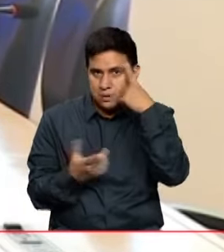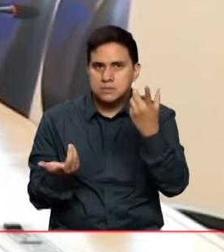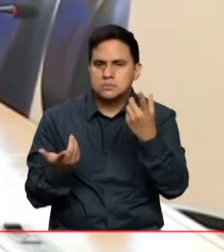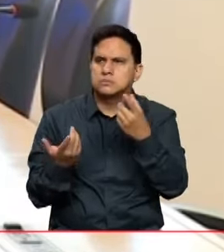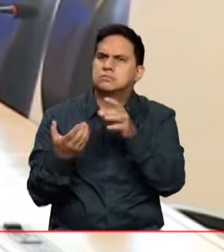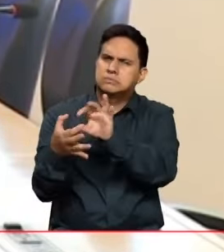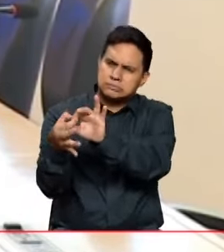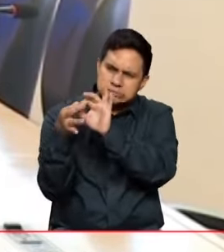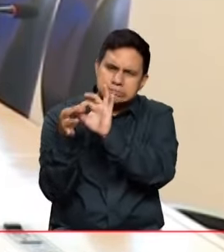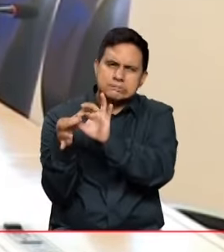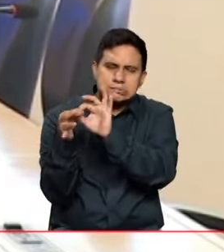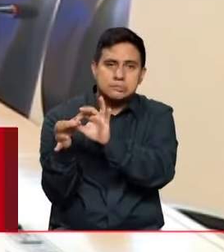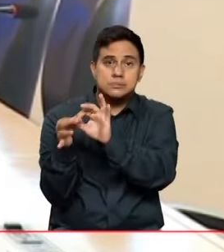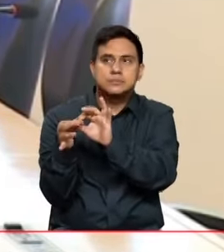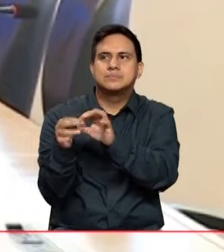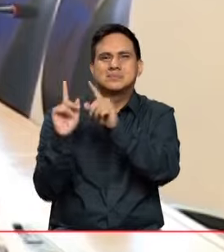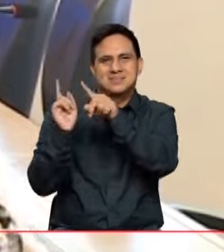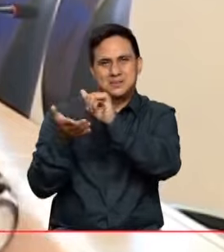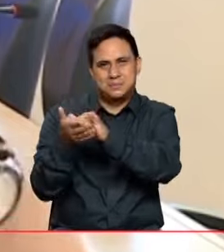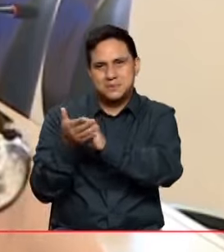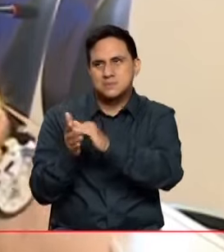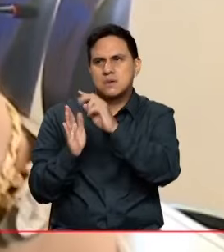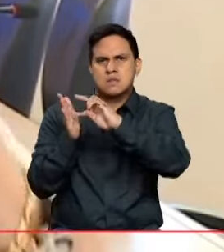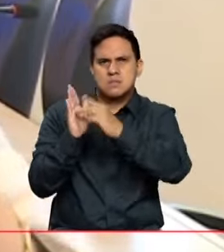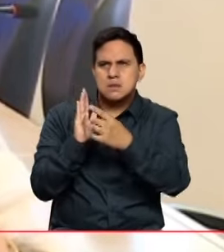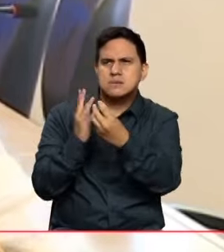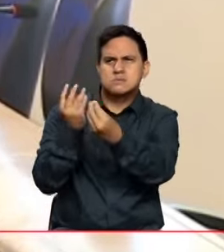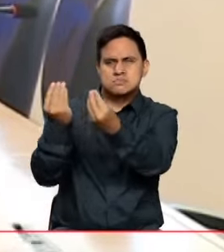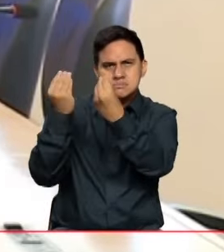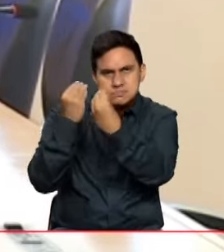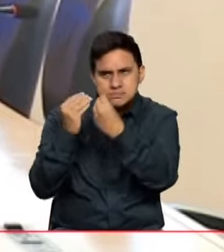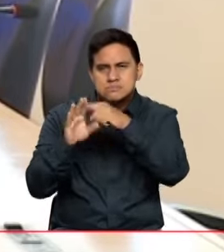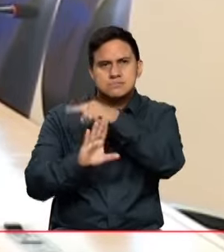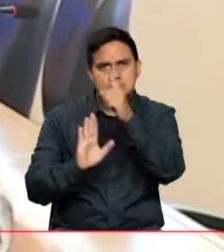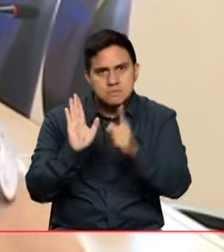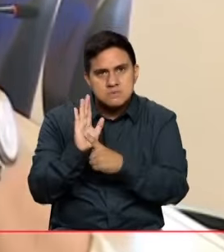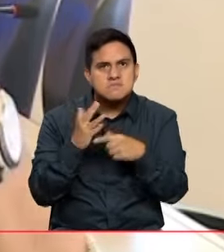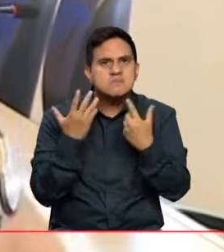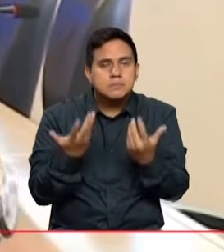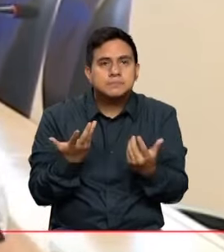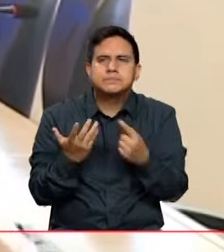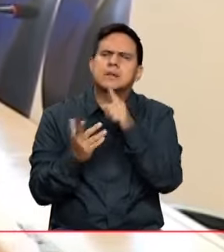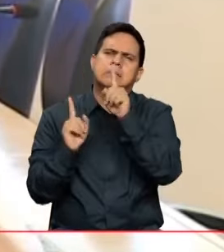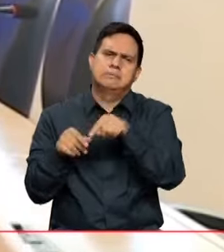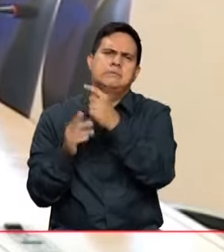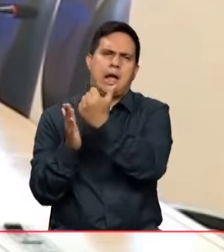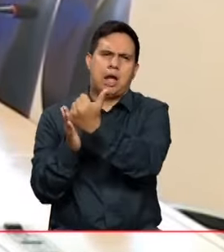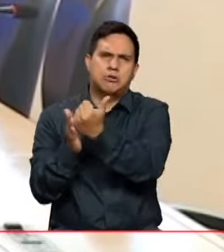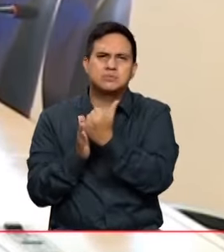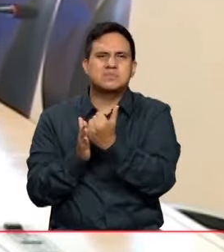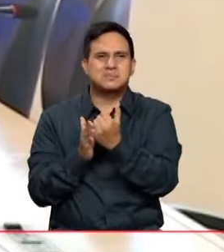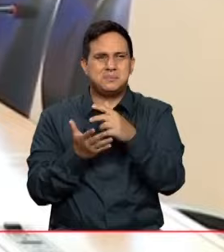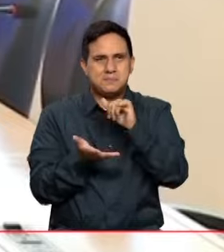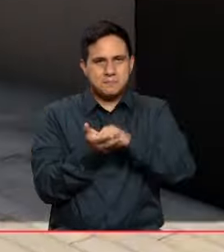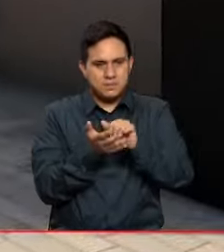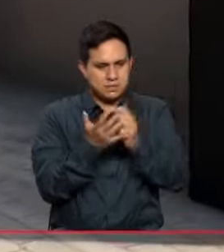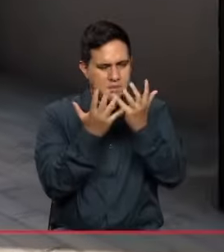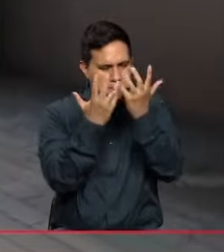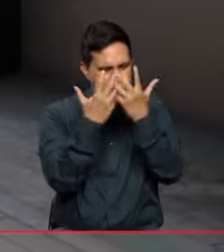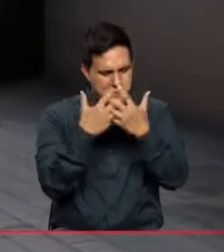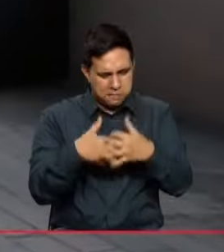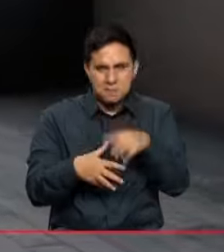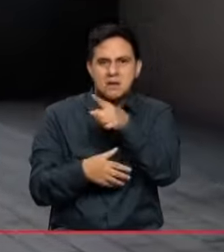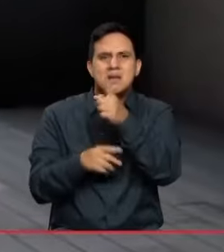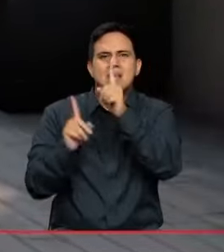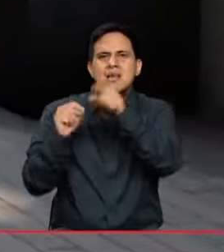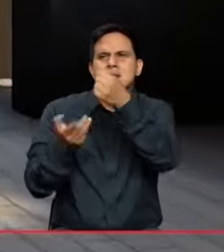estas capacidades técnicas sino también que nos ayuden en todo lo que son esos mecanismos de financiación que